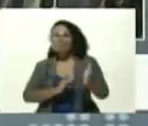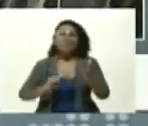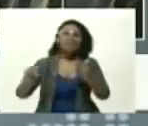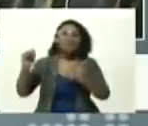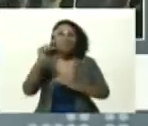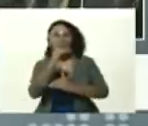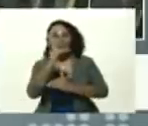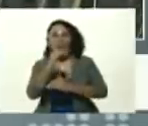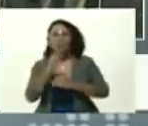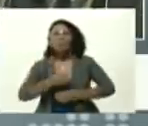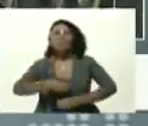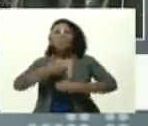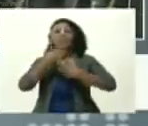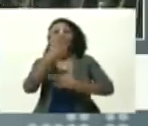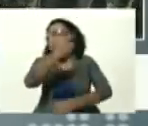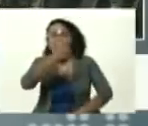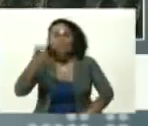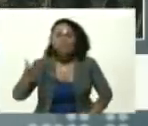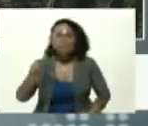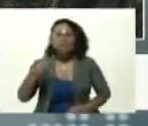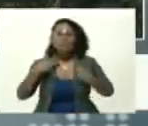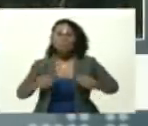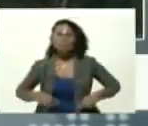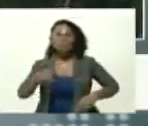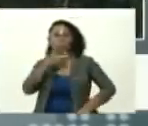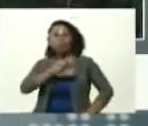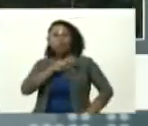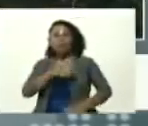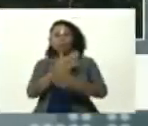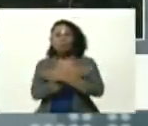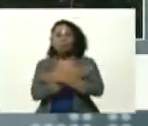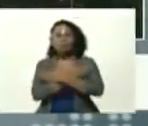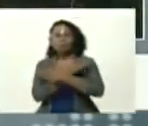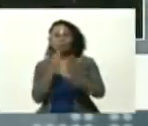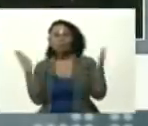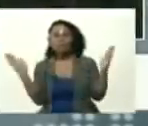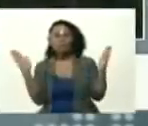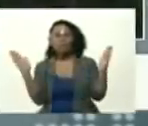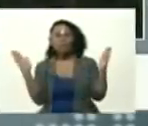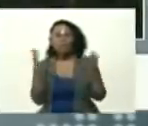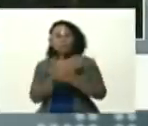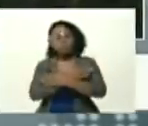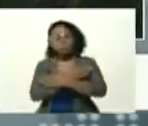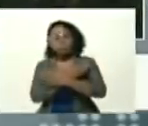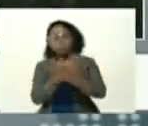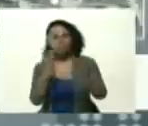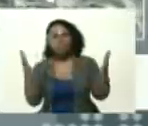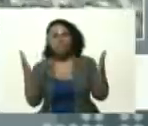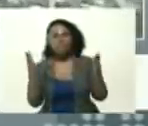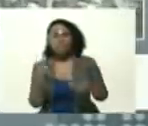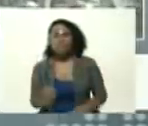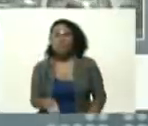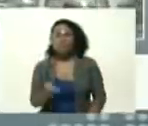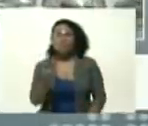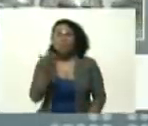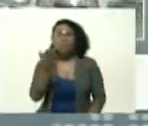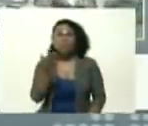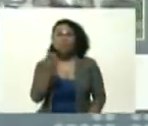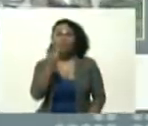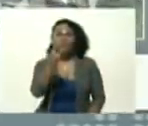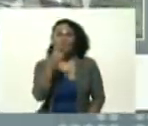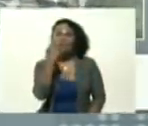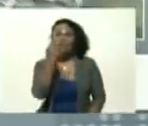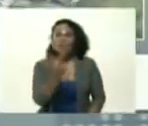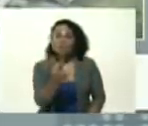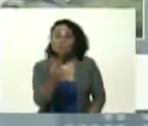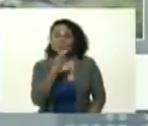amor en el ser humano, en sociedad, es la solidaridad. La solidaridad. Muy importante lo que dijiste,